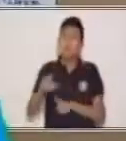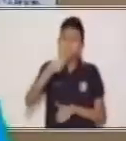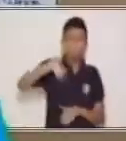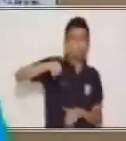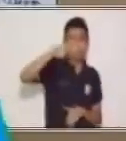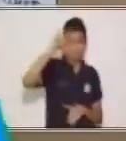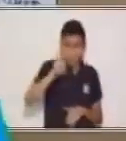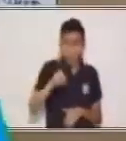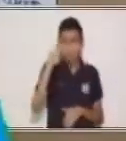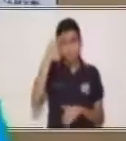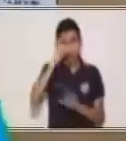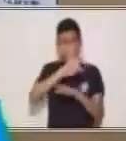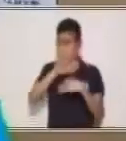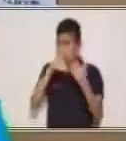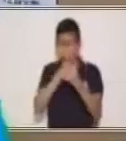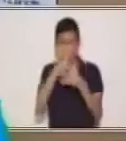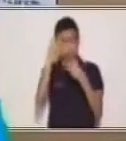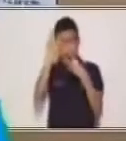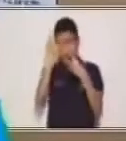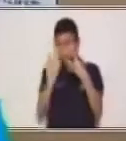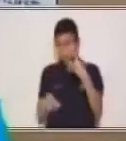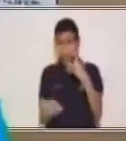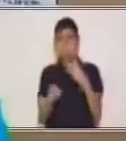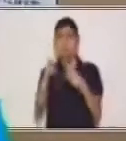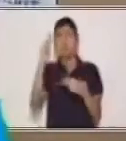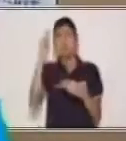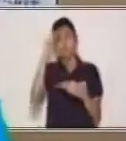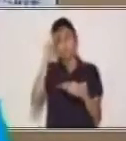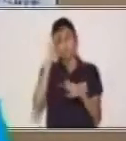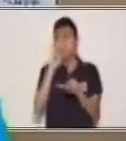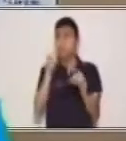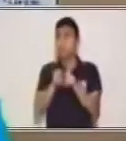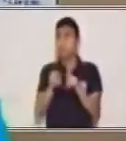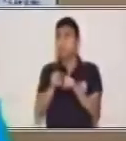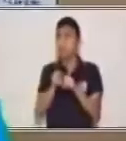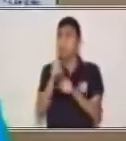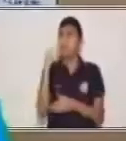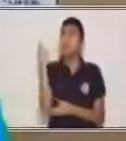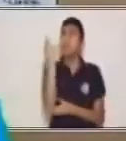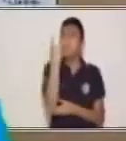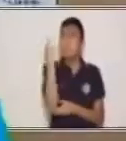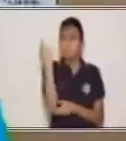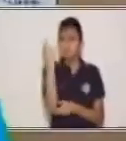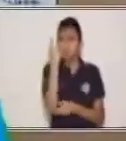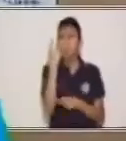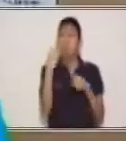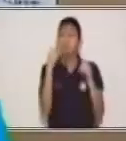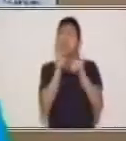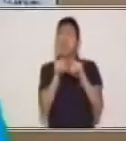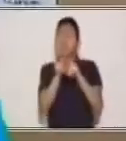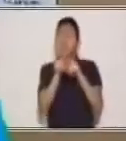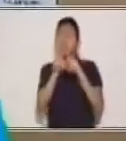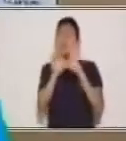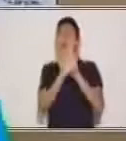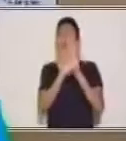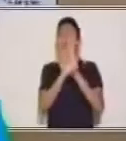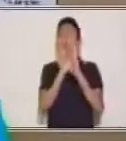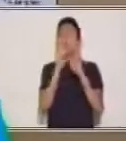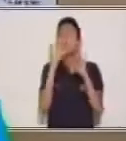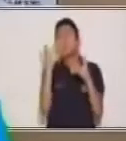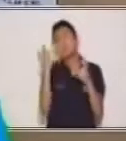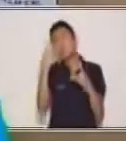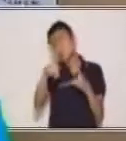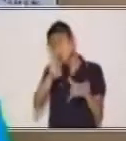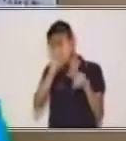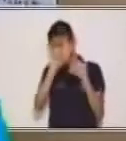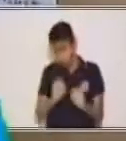a ir guardando todo lo que realizamos. Recuerden anotar las definiciones importantes y también ejemplos y ejercicios que ustedes